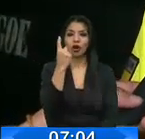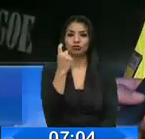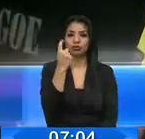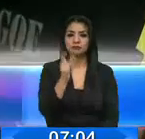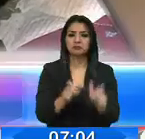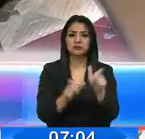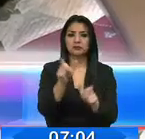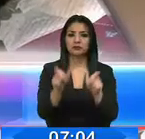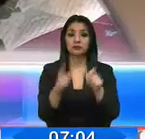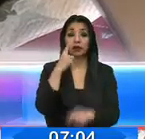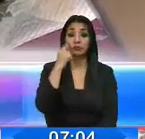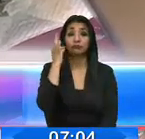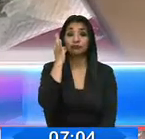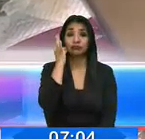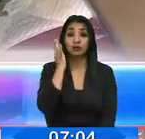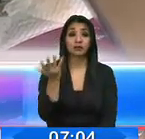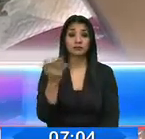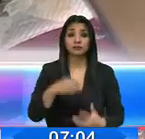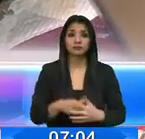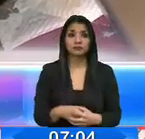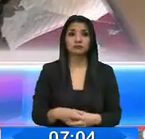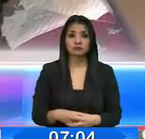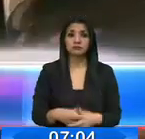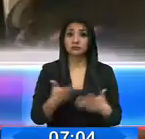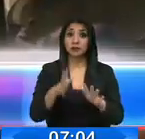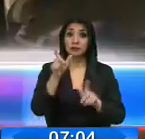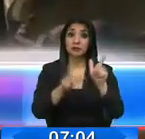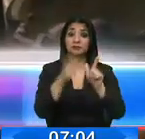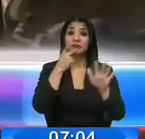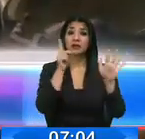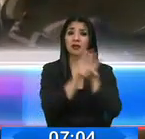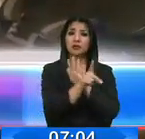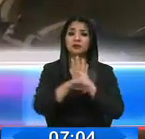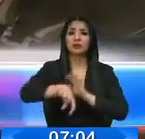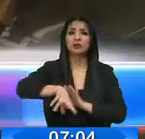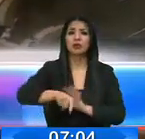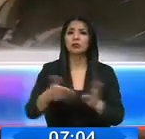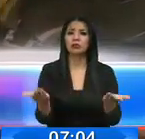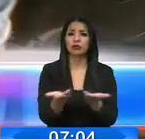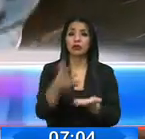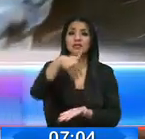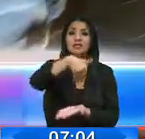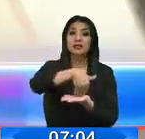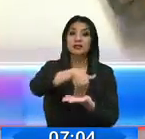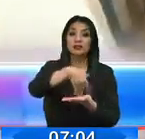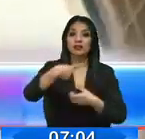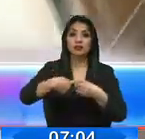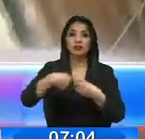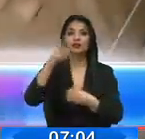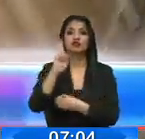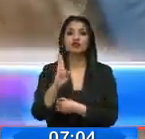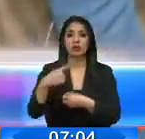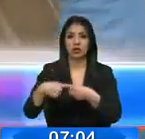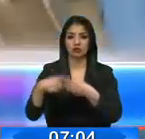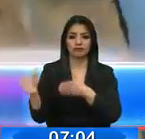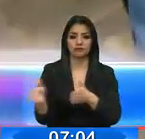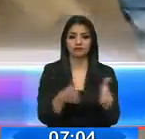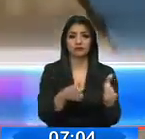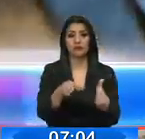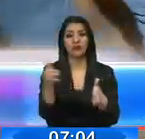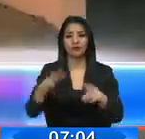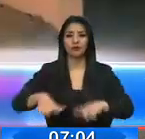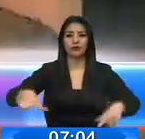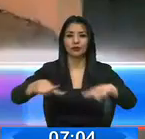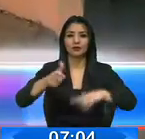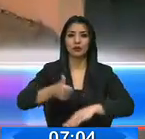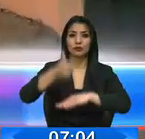hombres y mujeres. Los robos fueron reportados especialmente en el sur y centro de Quito. Mientras tanto, en otro sector de la capital, las